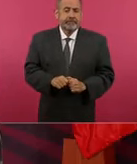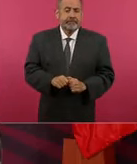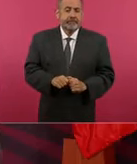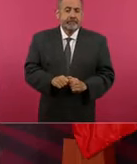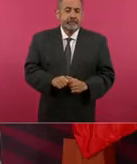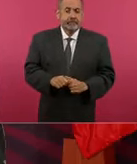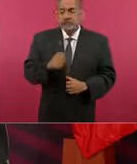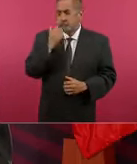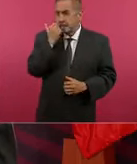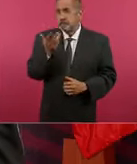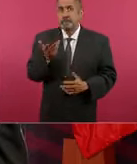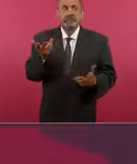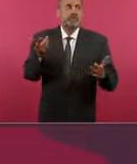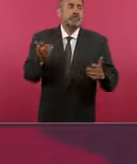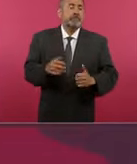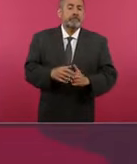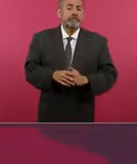¿Quieren, sí,